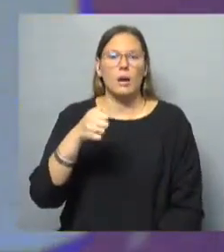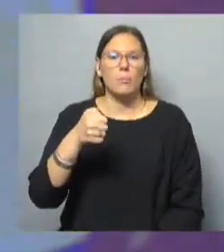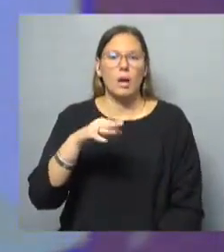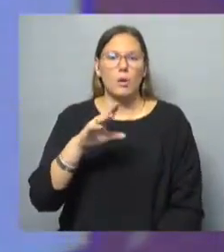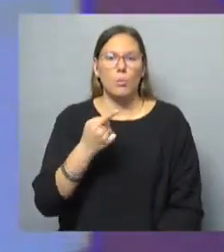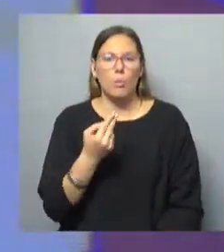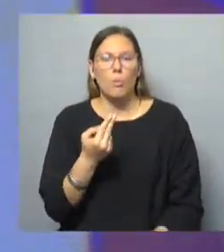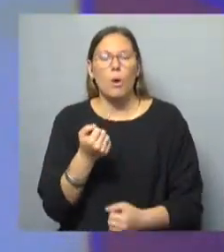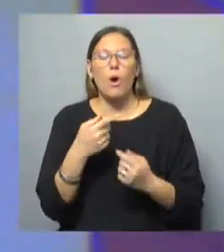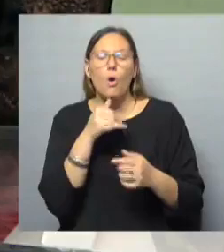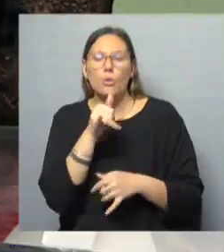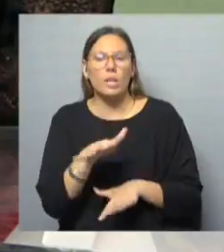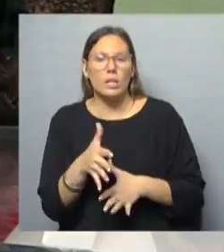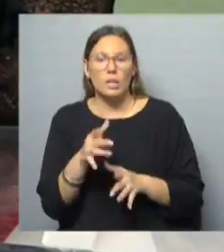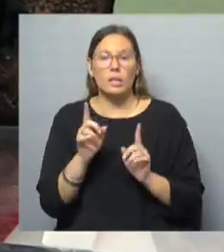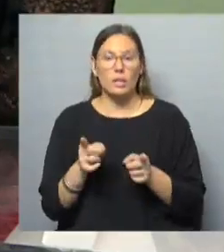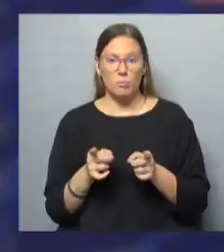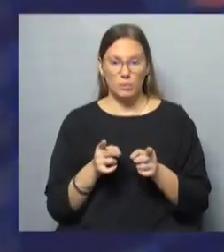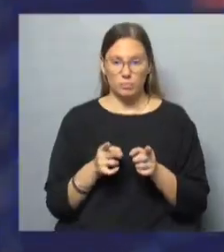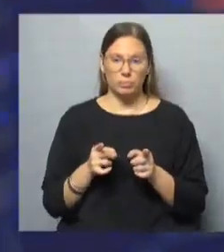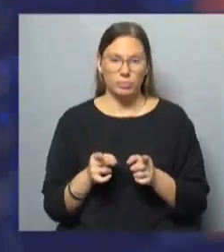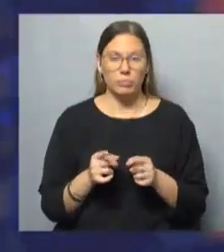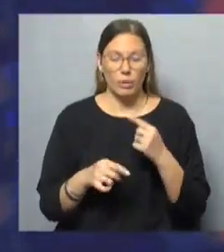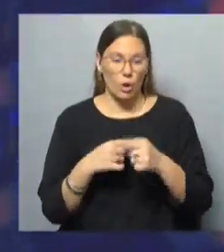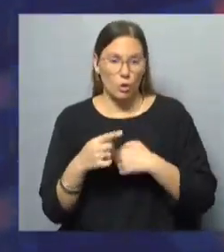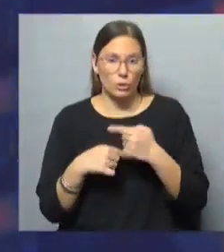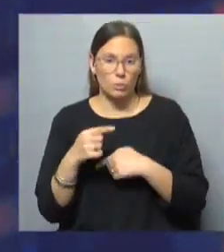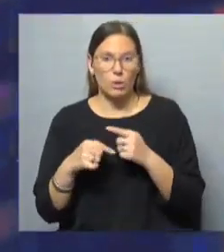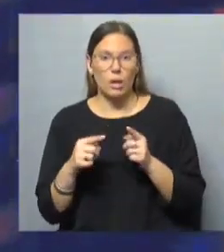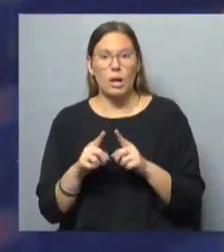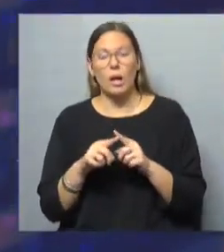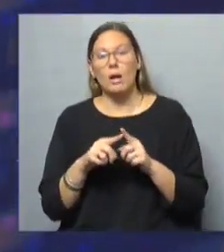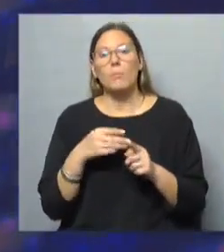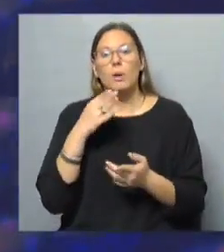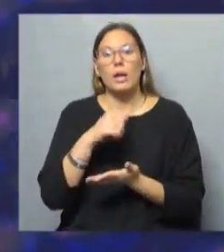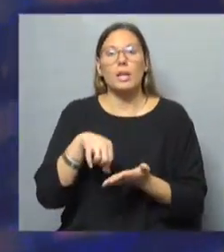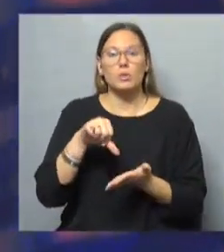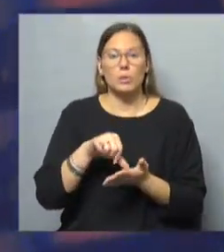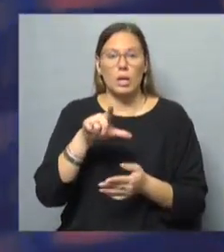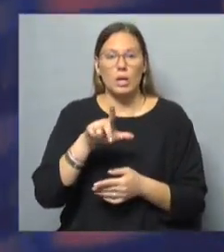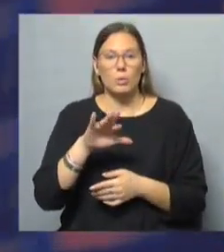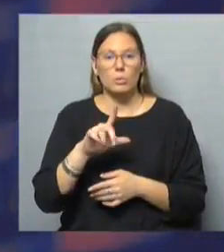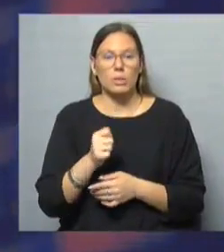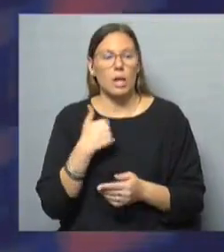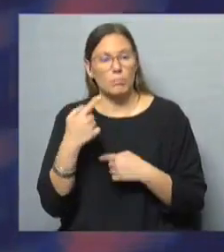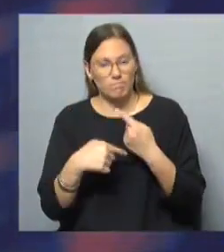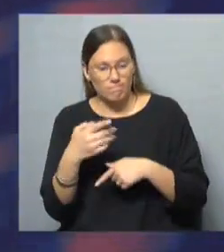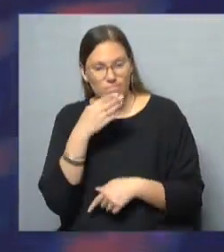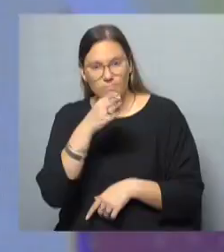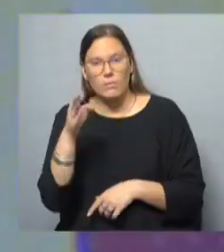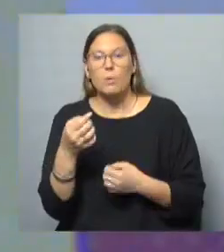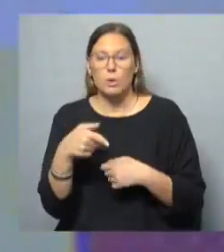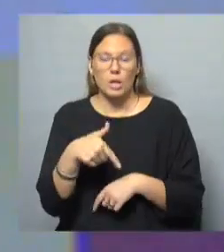contar de qué trata. Sí, y no solo eso, sino que también va a seguir porque hoy le toca recorrer la ciudad a Lucila y va a estar, porque ay,